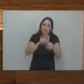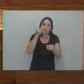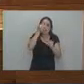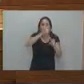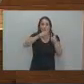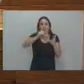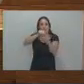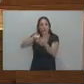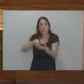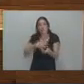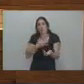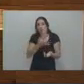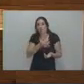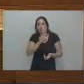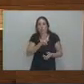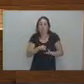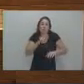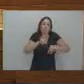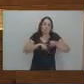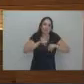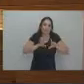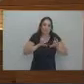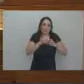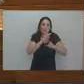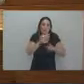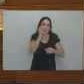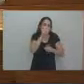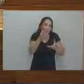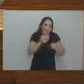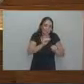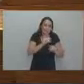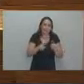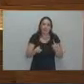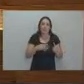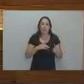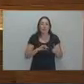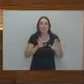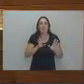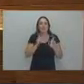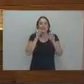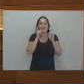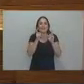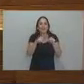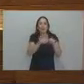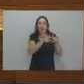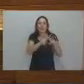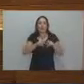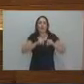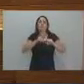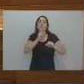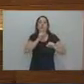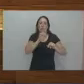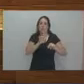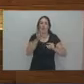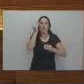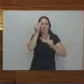pensarán los integrantes del Grupo Popular, pero en todo caso, buscando no repartirse sillones, sino de verdad tomar